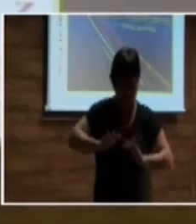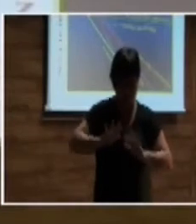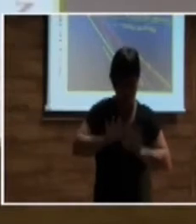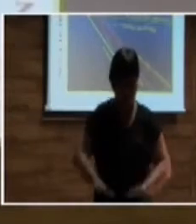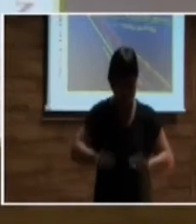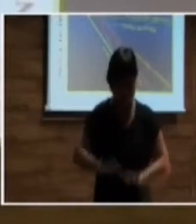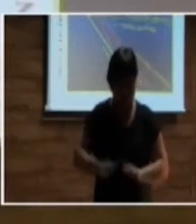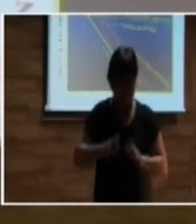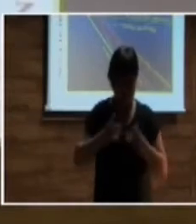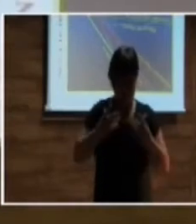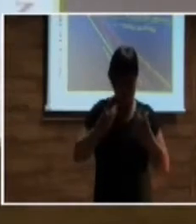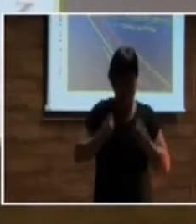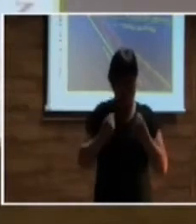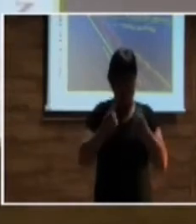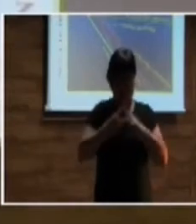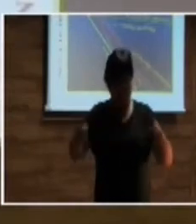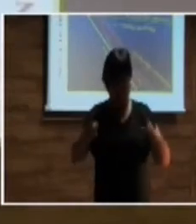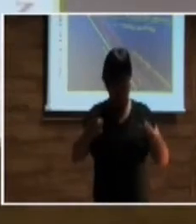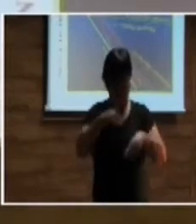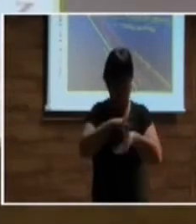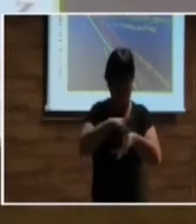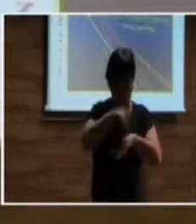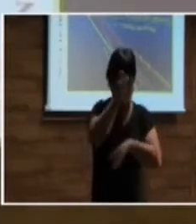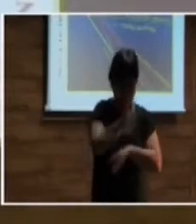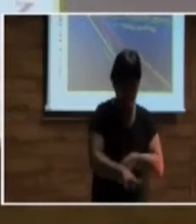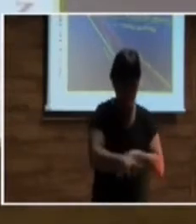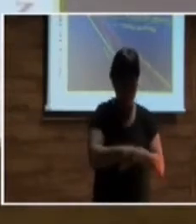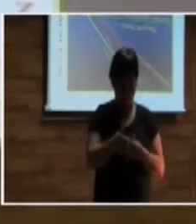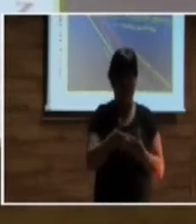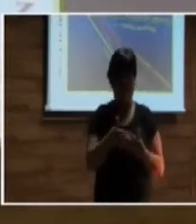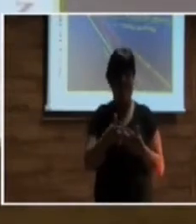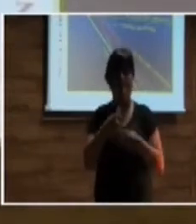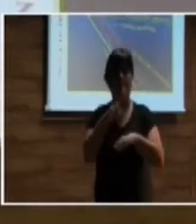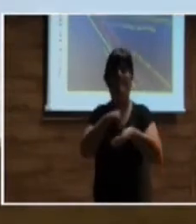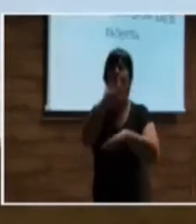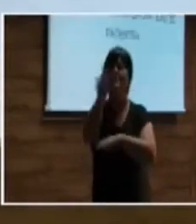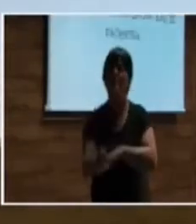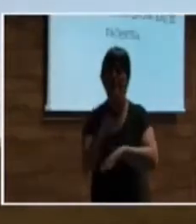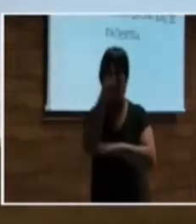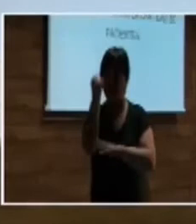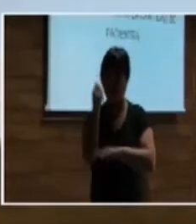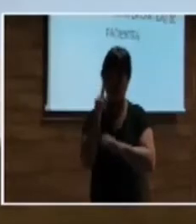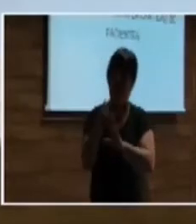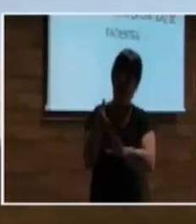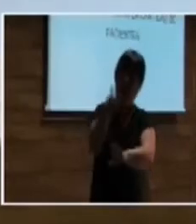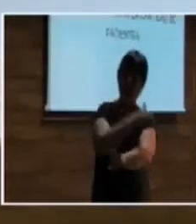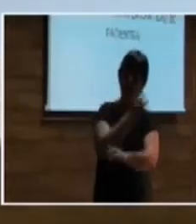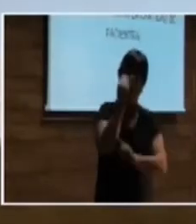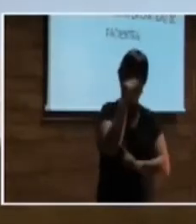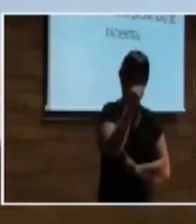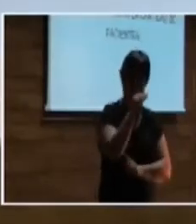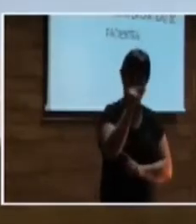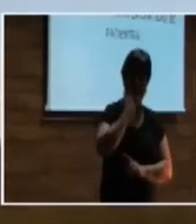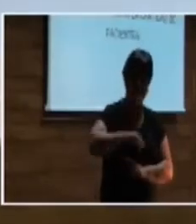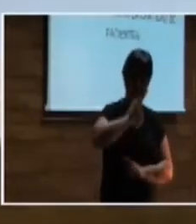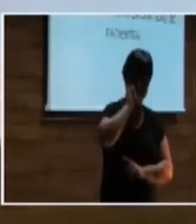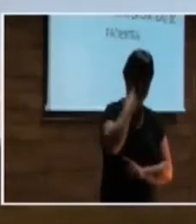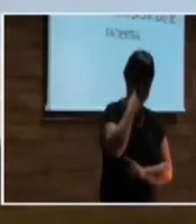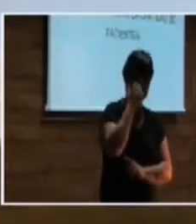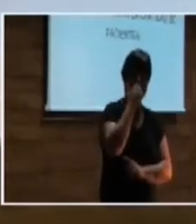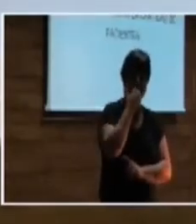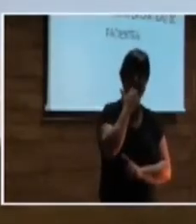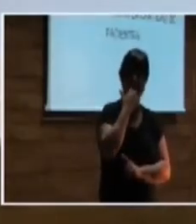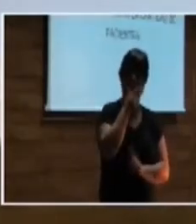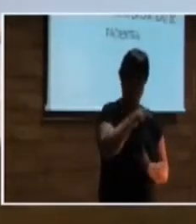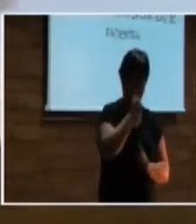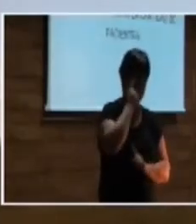del tiempo al paciente. No solamente al paciente, sino antes que sea paciente, en su juventud. ¿Por qué? Porque si retrasamos 5 años el comienzo de la enfermedad de